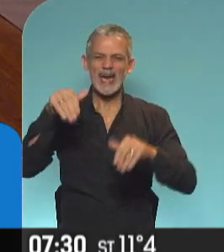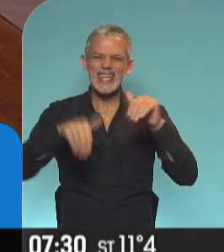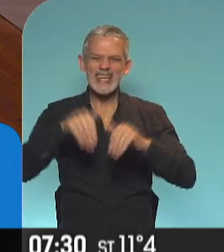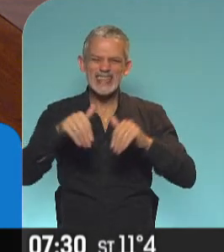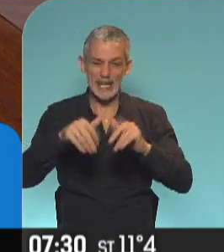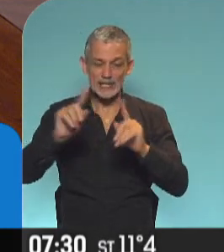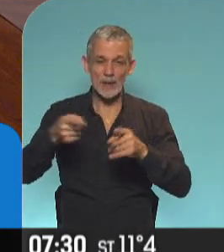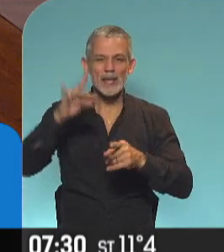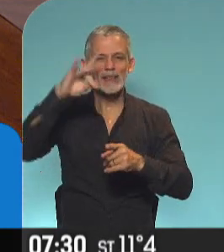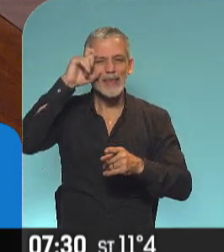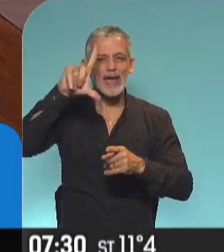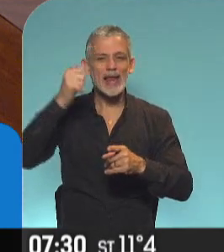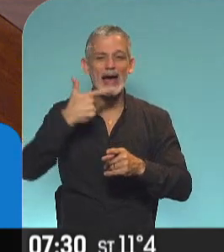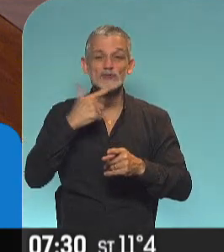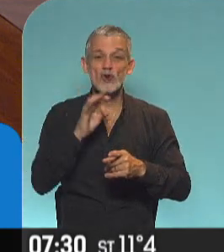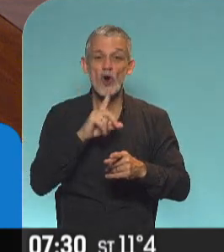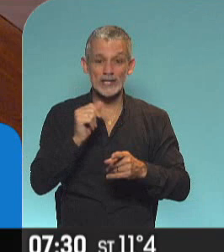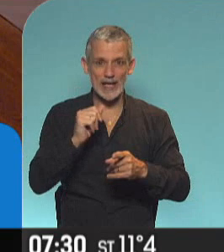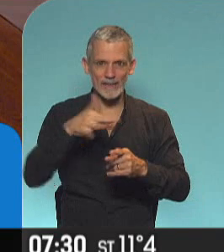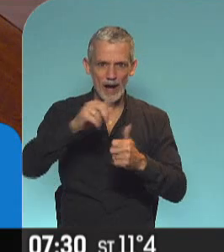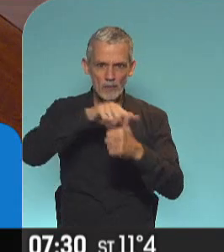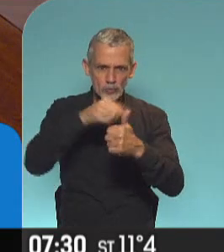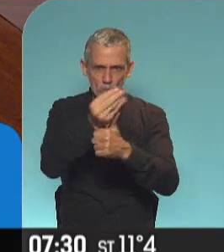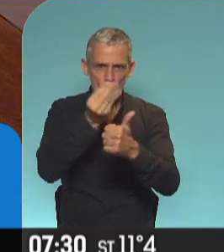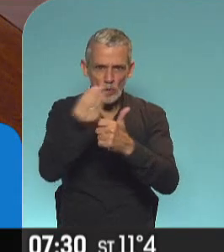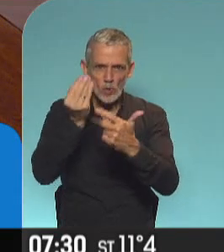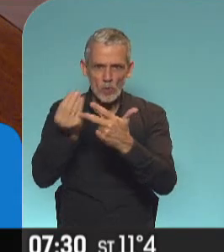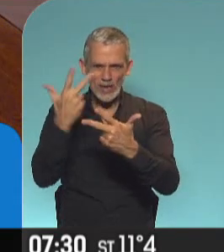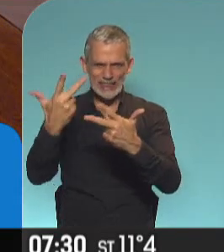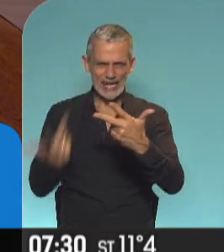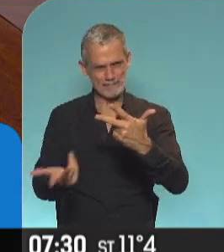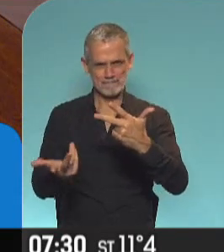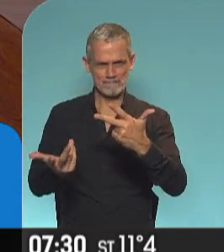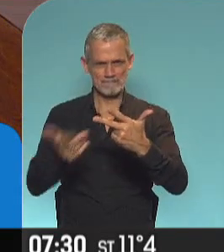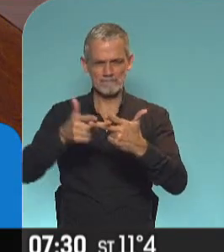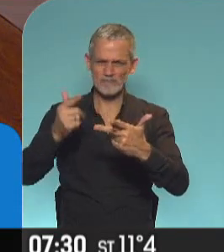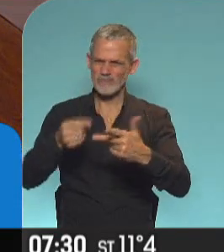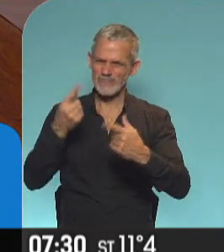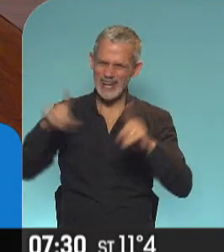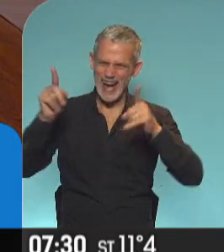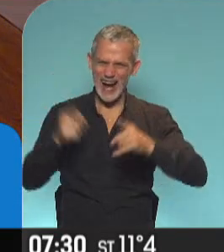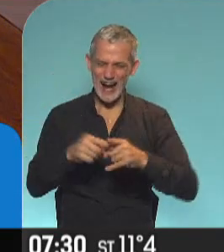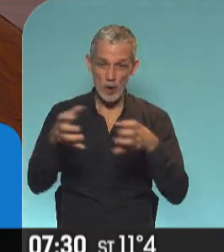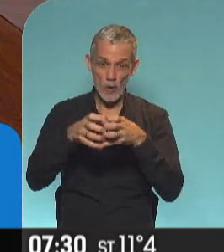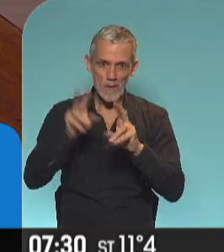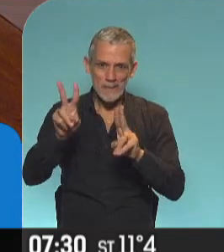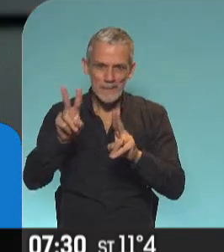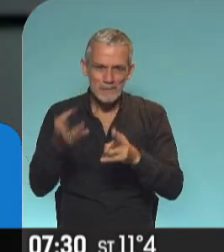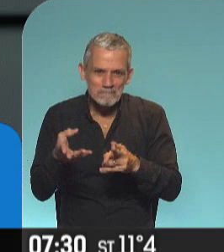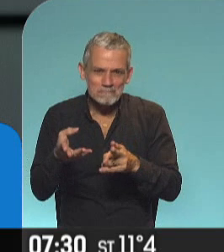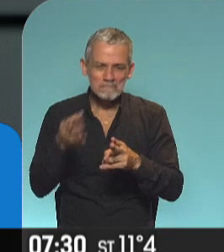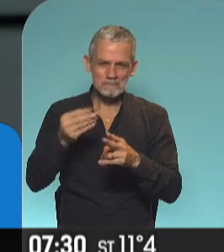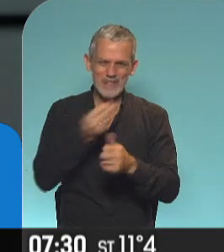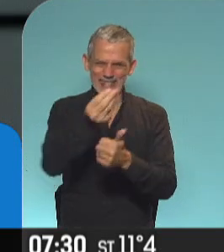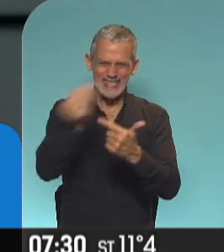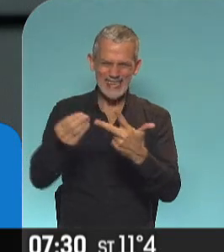fallecido de la Sota con Néstor Exactamente. Kirchner, ¿no? También eran otro de los precandidatos en ese año. Sí, que bueno, fue un hecho muy particular. Correcto. Para el Partido Justicialista